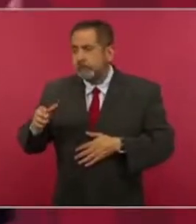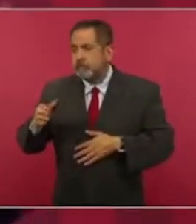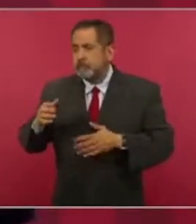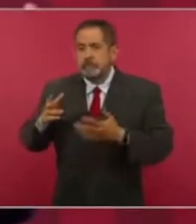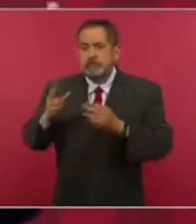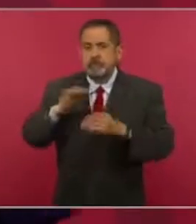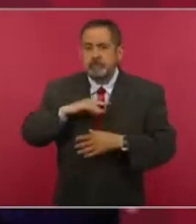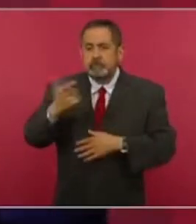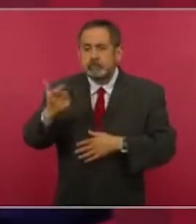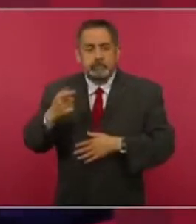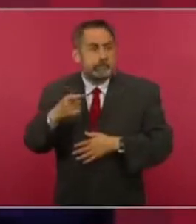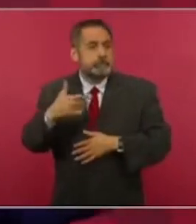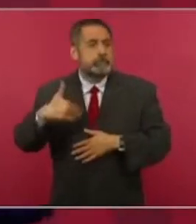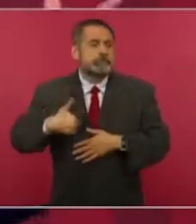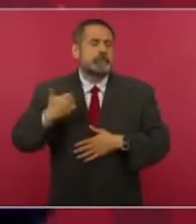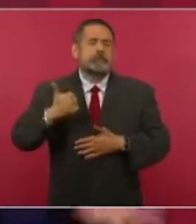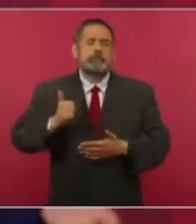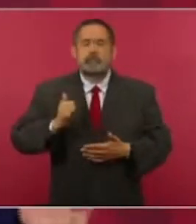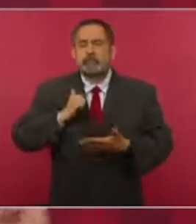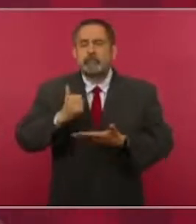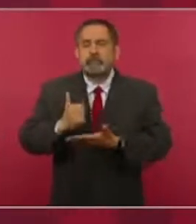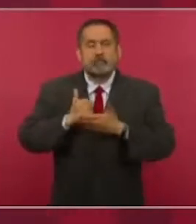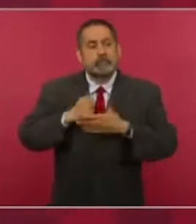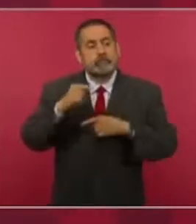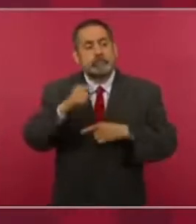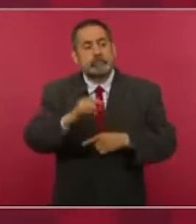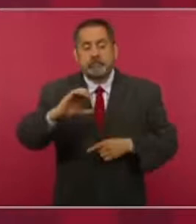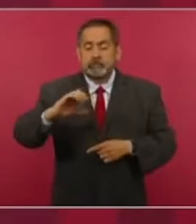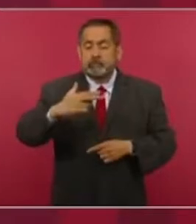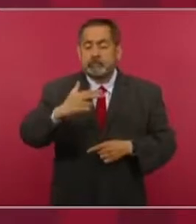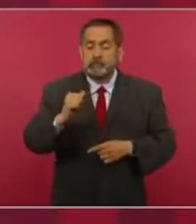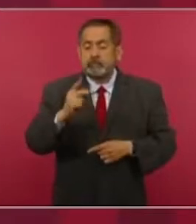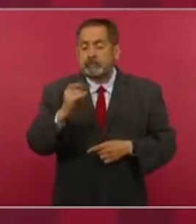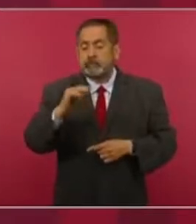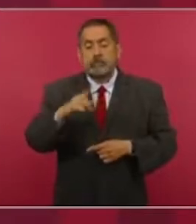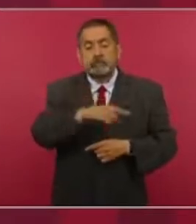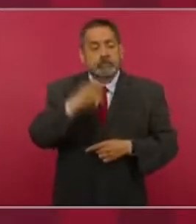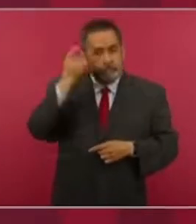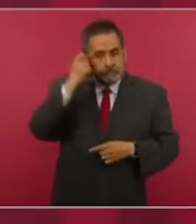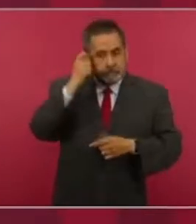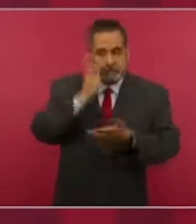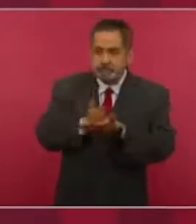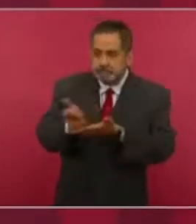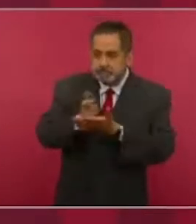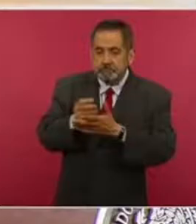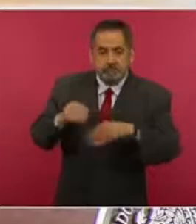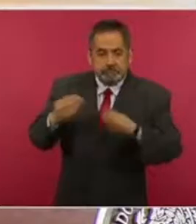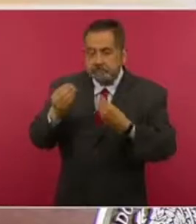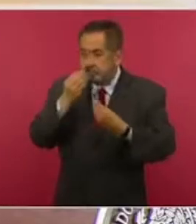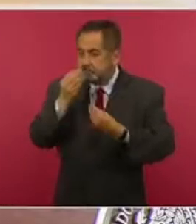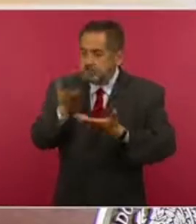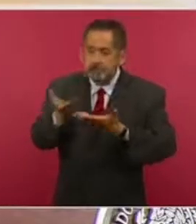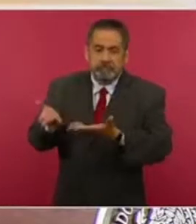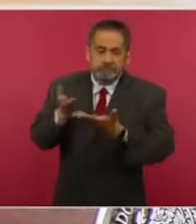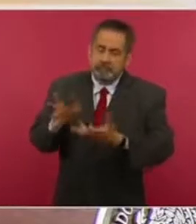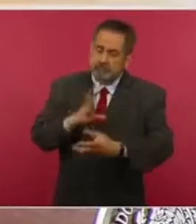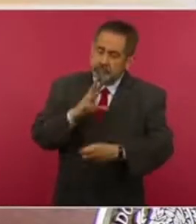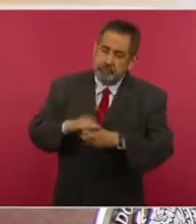Y estudian en Chapingo porque se les da beca, porque tienen alimentación.